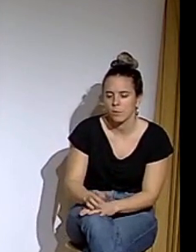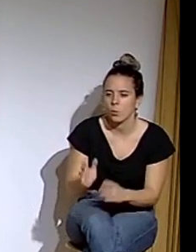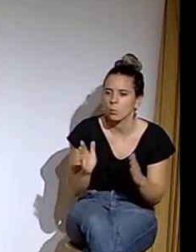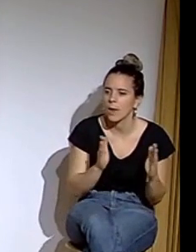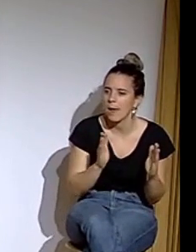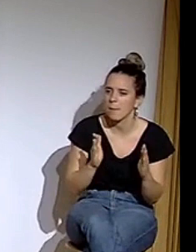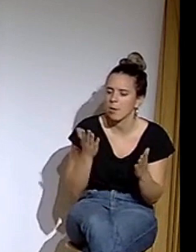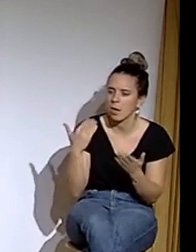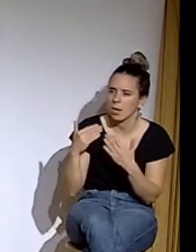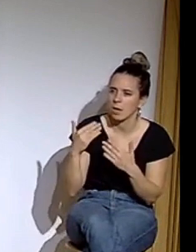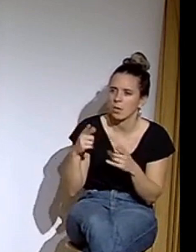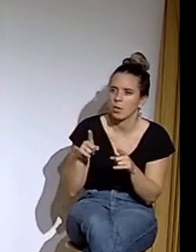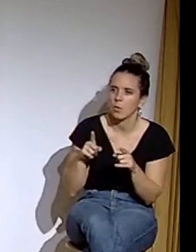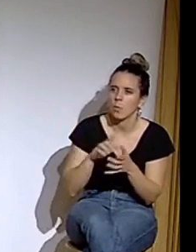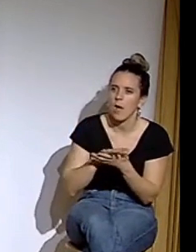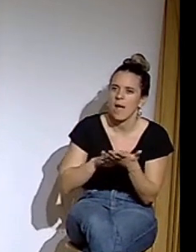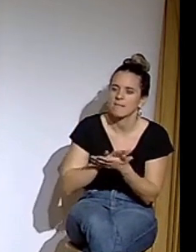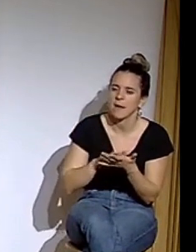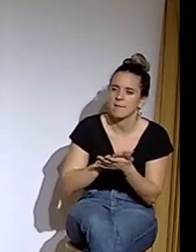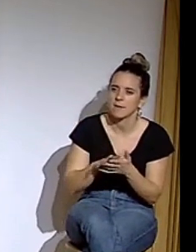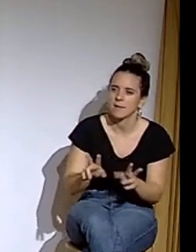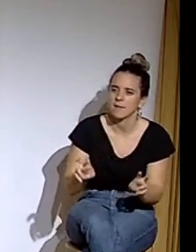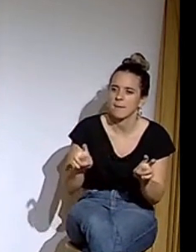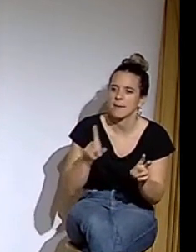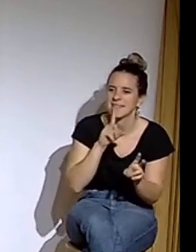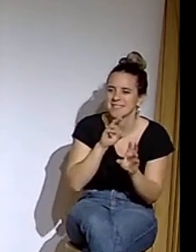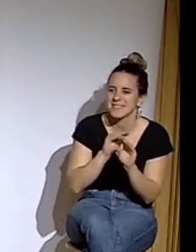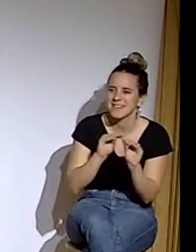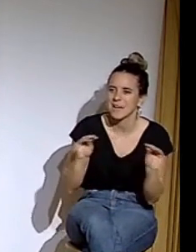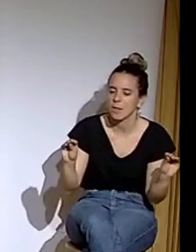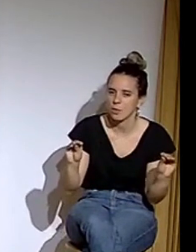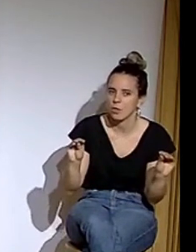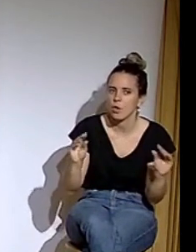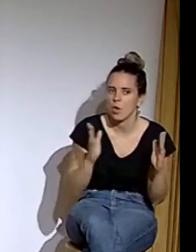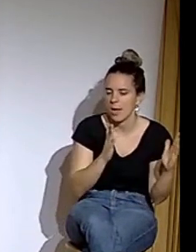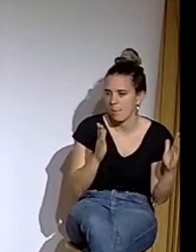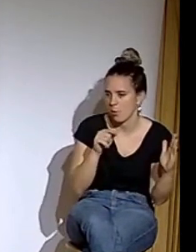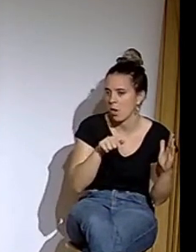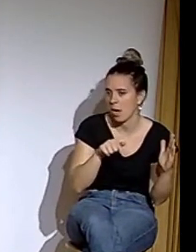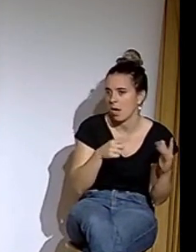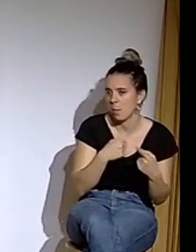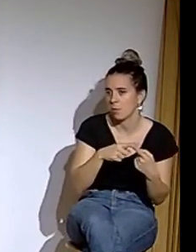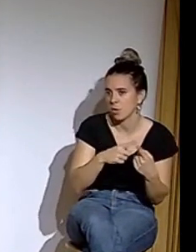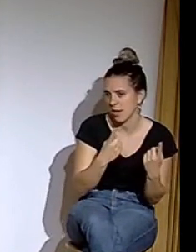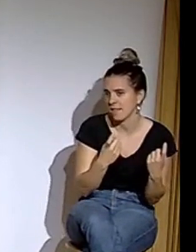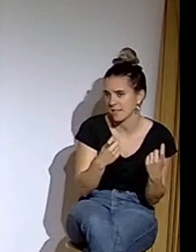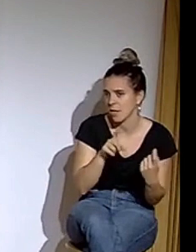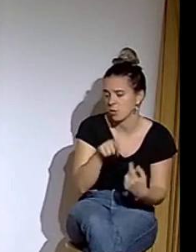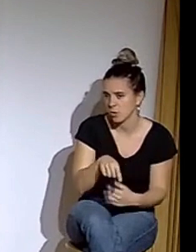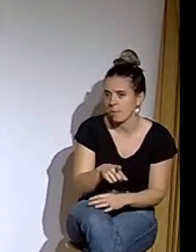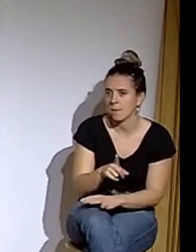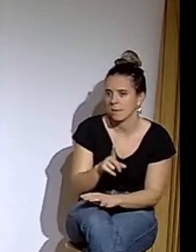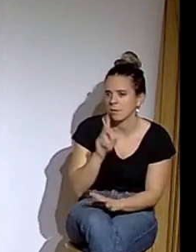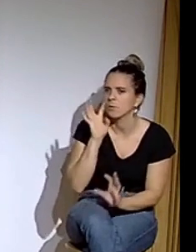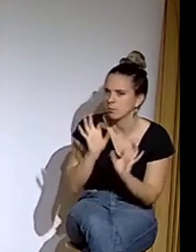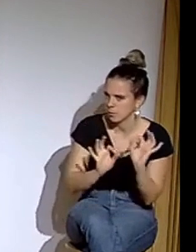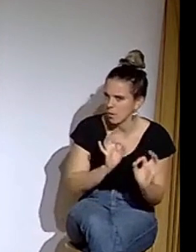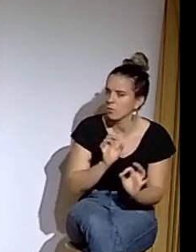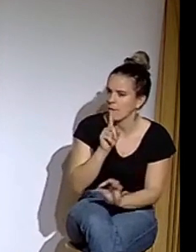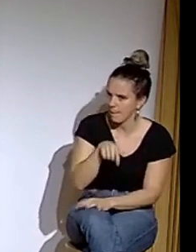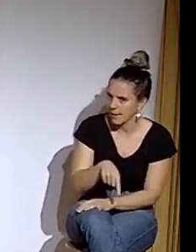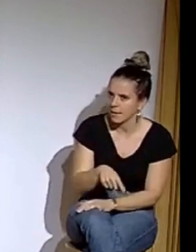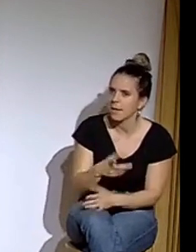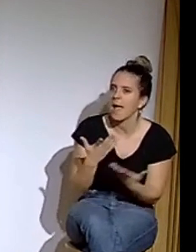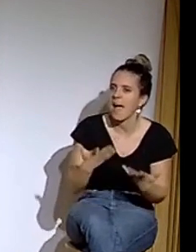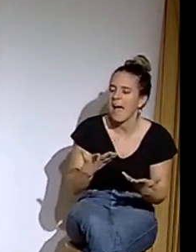estaban hablando con con mucha certeza de lo que es los silencios también que se dieron una época porque fueron también necesarios ojo al dato que